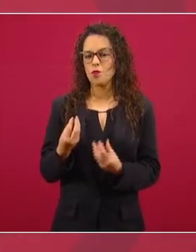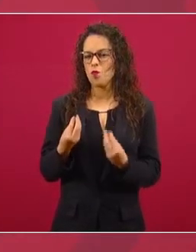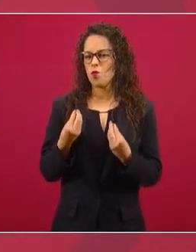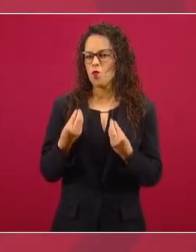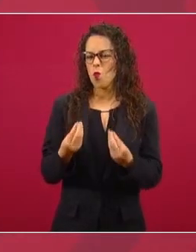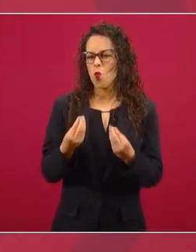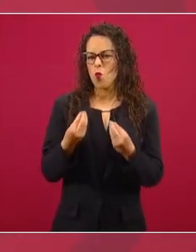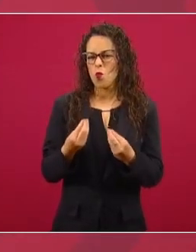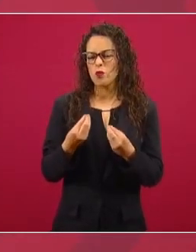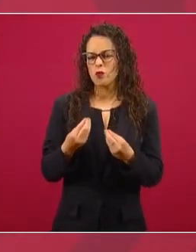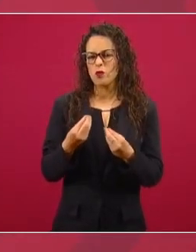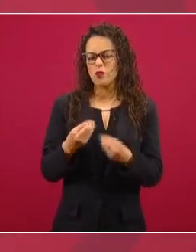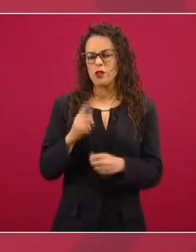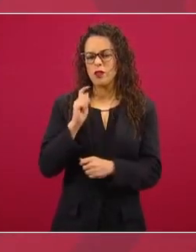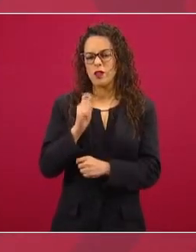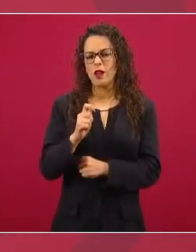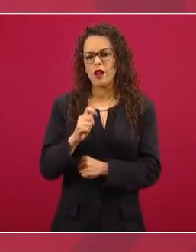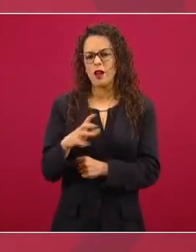la